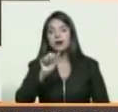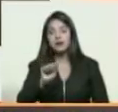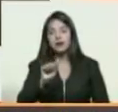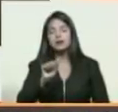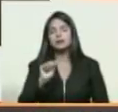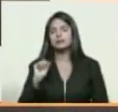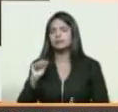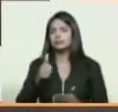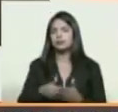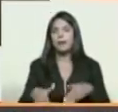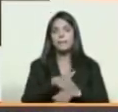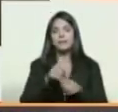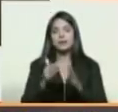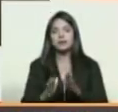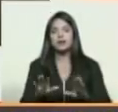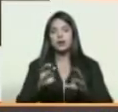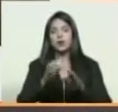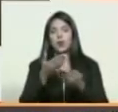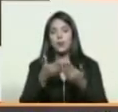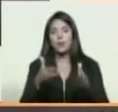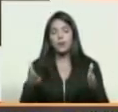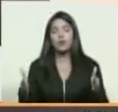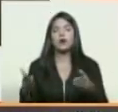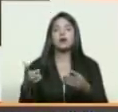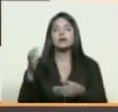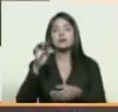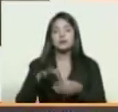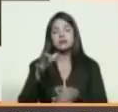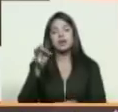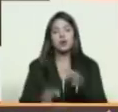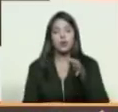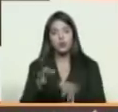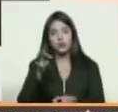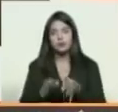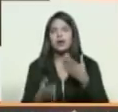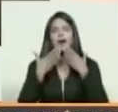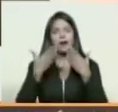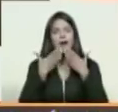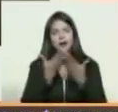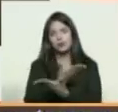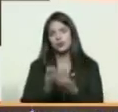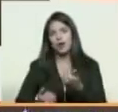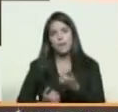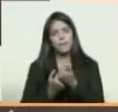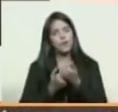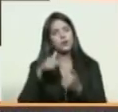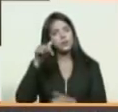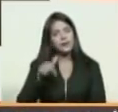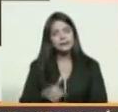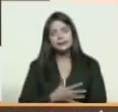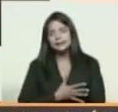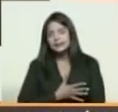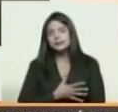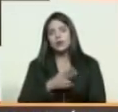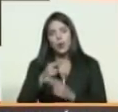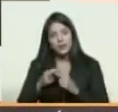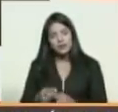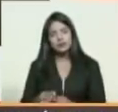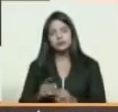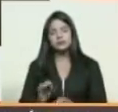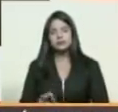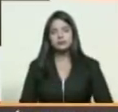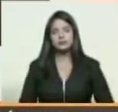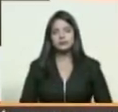Histórico del Ministerio del Poder Popular para Interior y Justicia, gracias por todo el apoyo para este sentido homenaje.